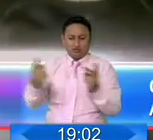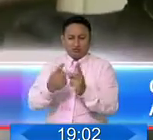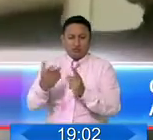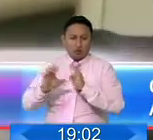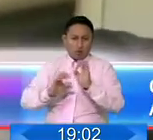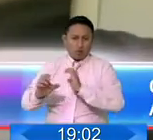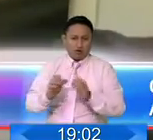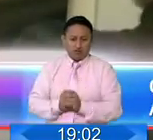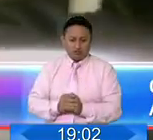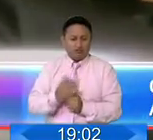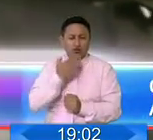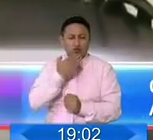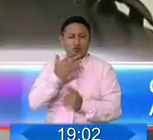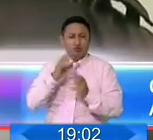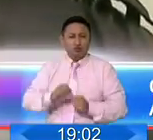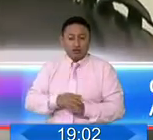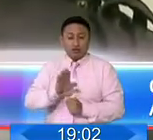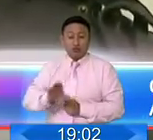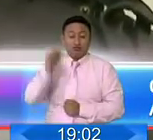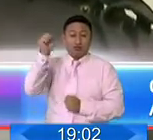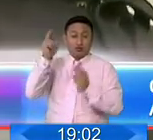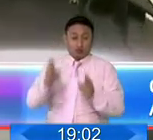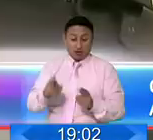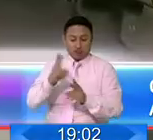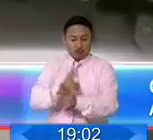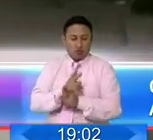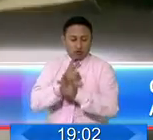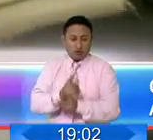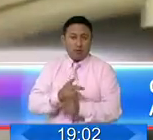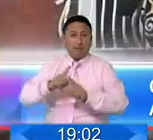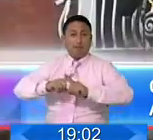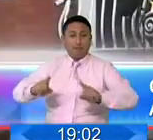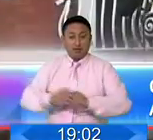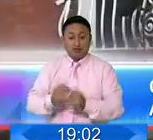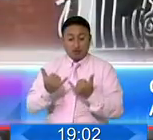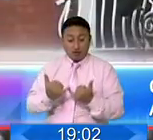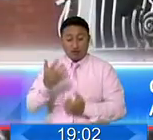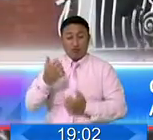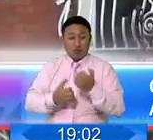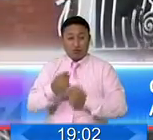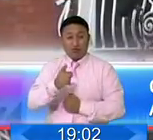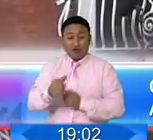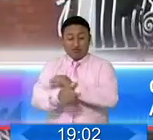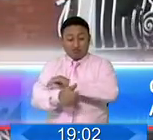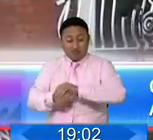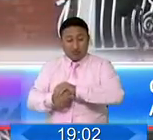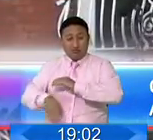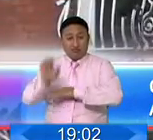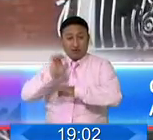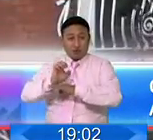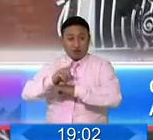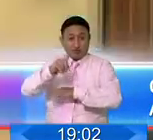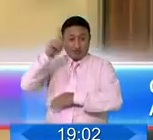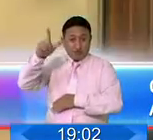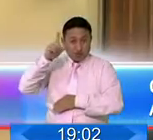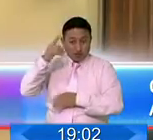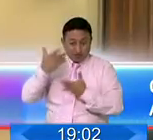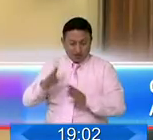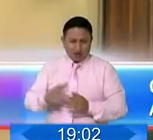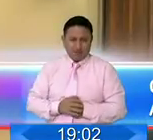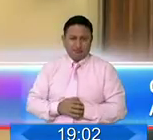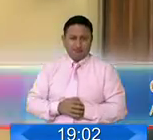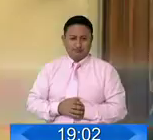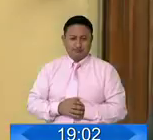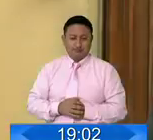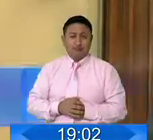la salida que se encuentre pueda proteger sus derechos humanos, pero que pongan fin a un complicado asilo político en la Embajada de Ecuador en Londres. Está